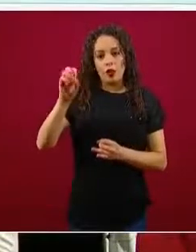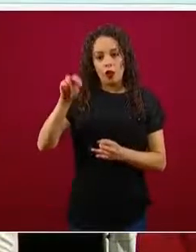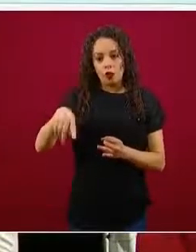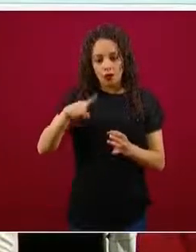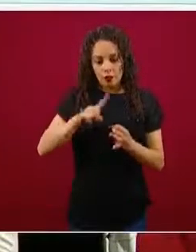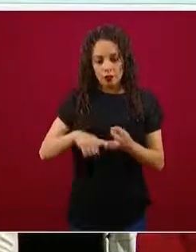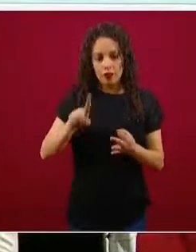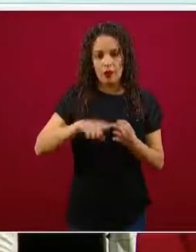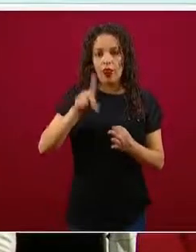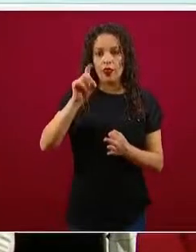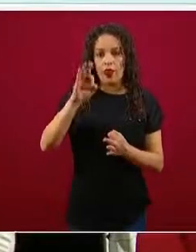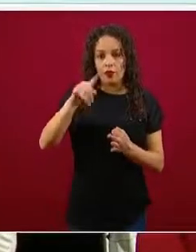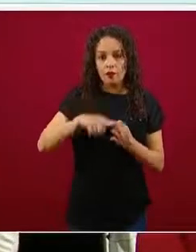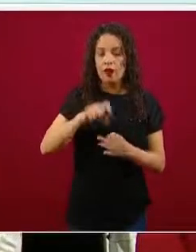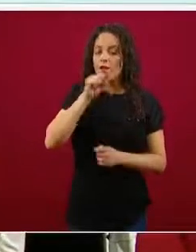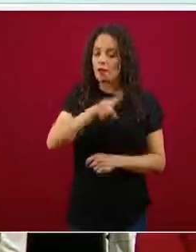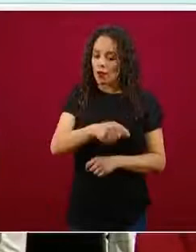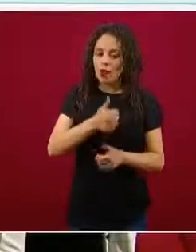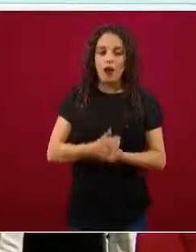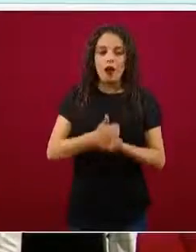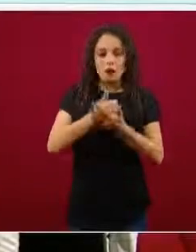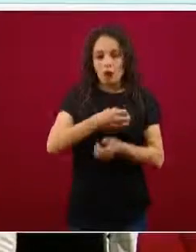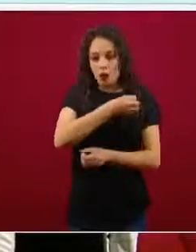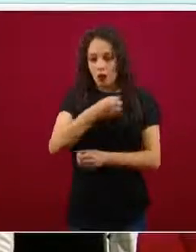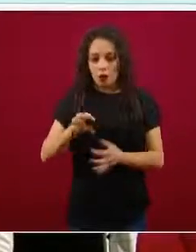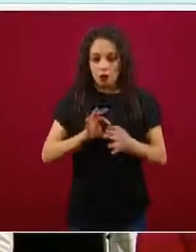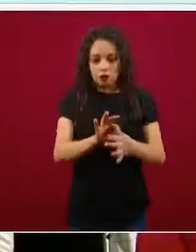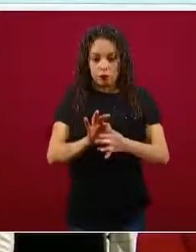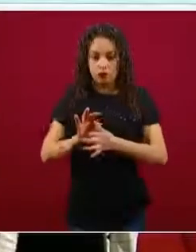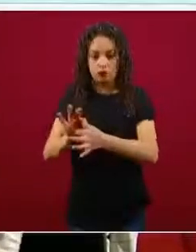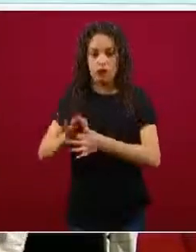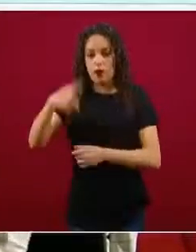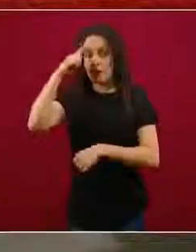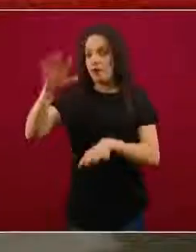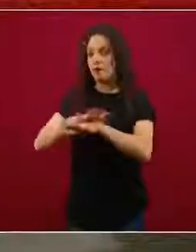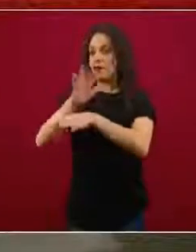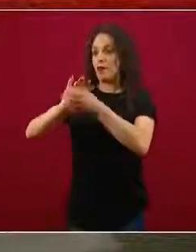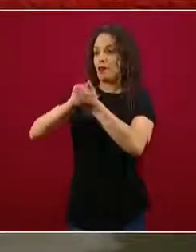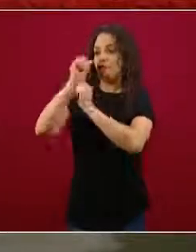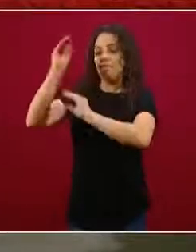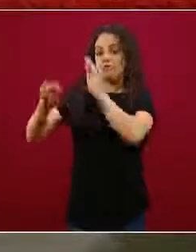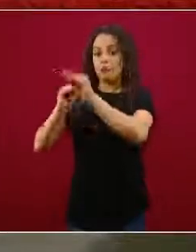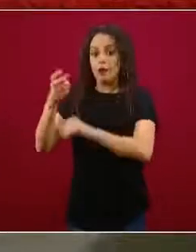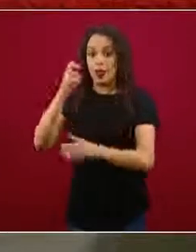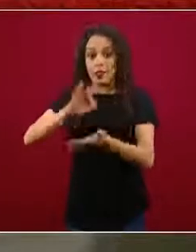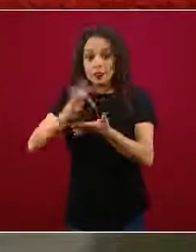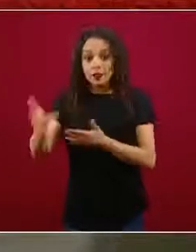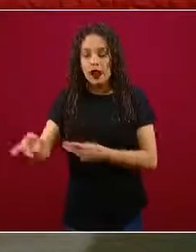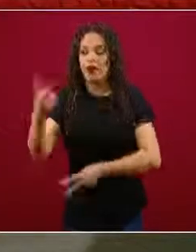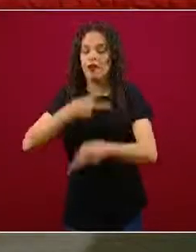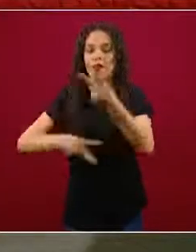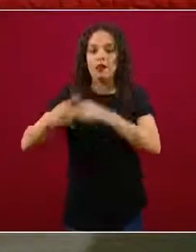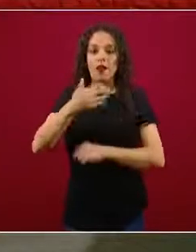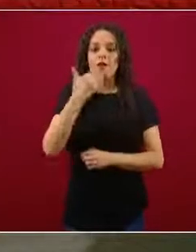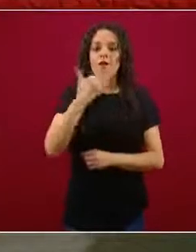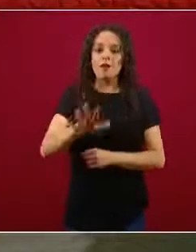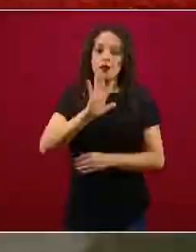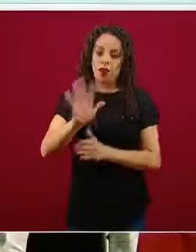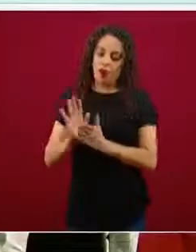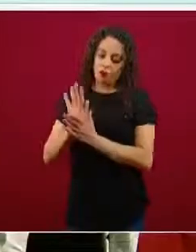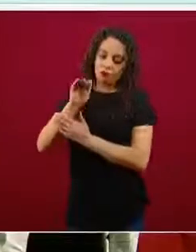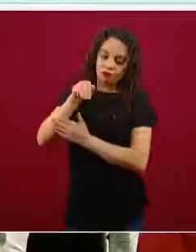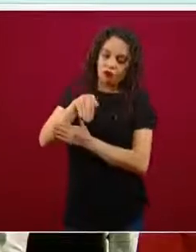DIF, que también organizó los esfuerzos. Y por supuesto, esto ya tuvo una buena respuesta y hay una fase de descenso. La